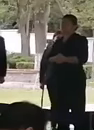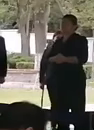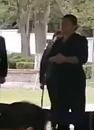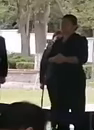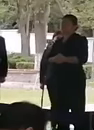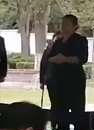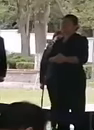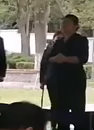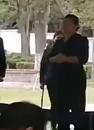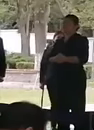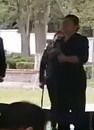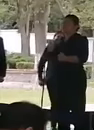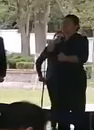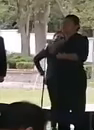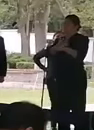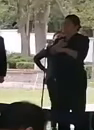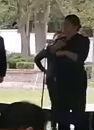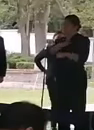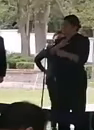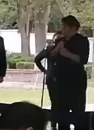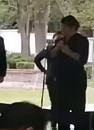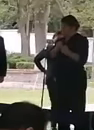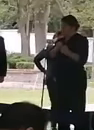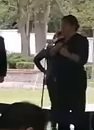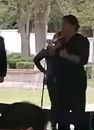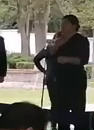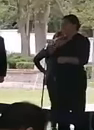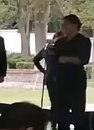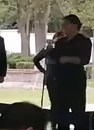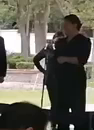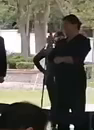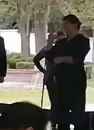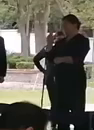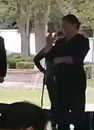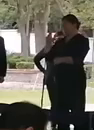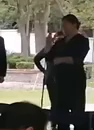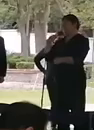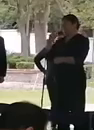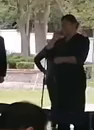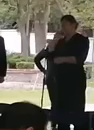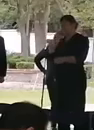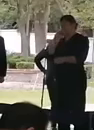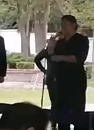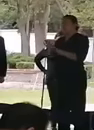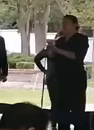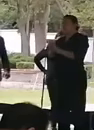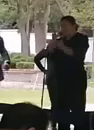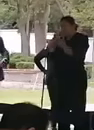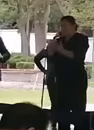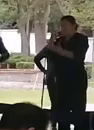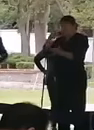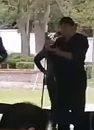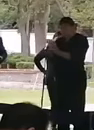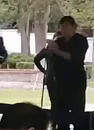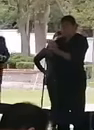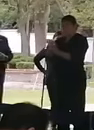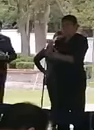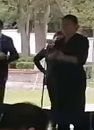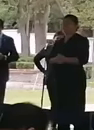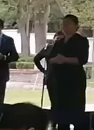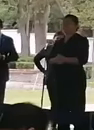el brazo fuerte de los Estados Unidos y el presidente Biden en ver en qué manera podemos tener éxito. En lo de que pasa,